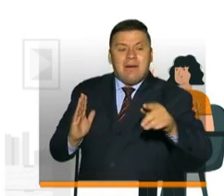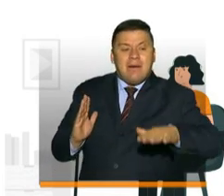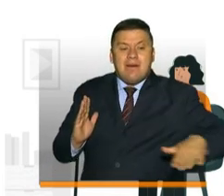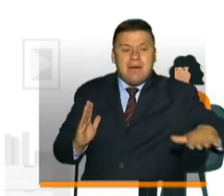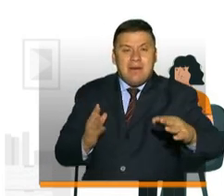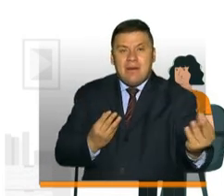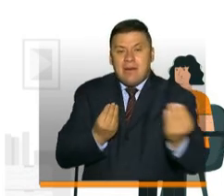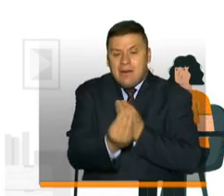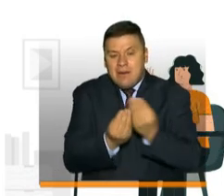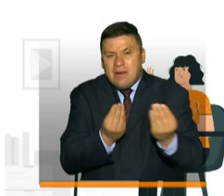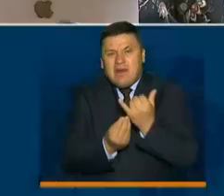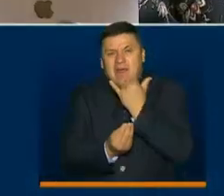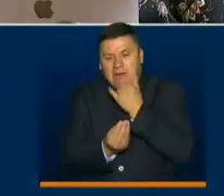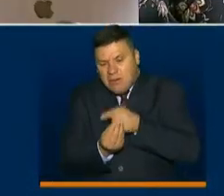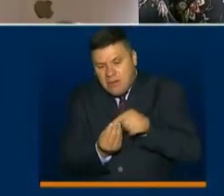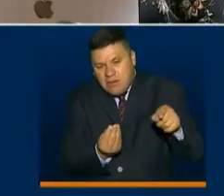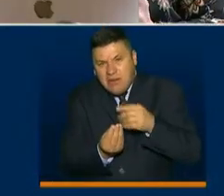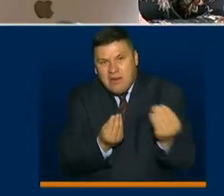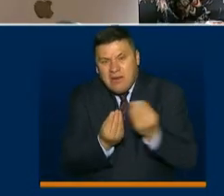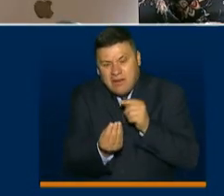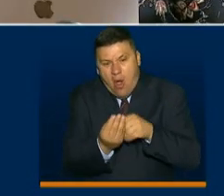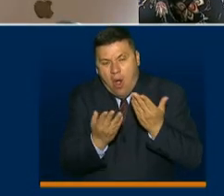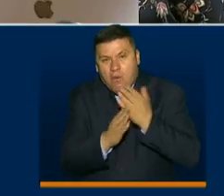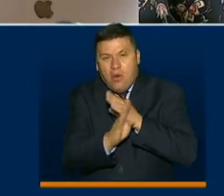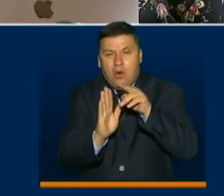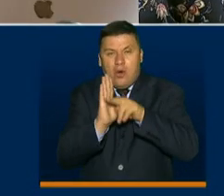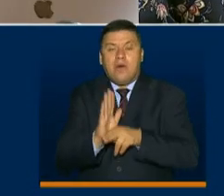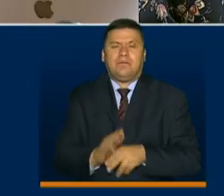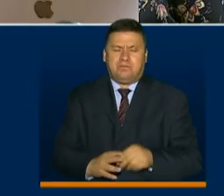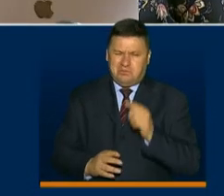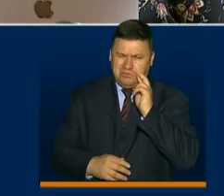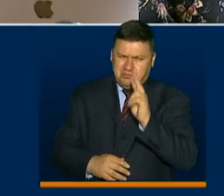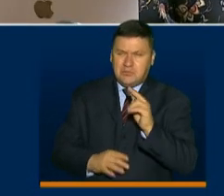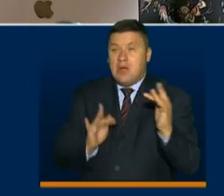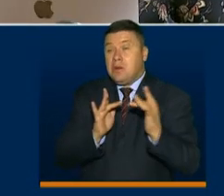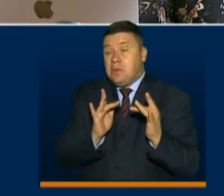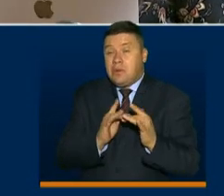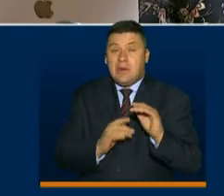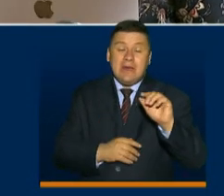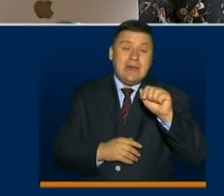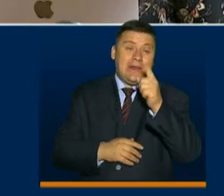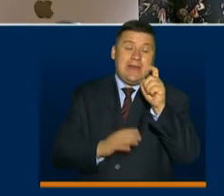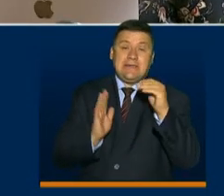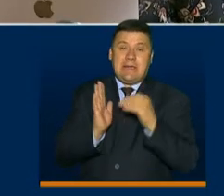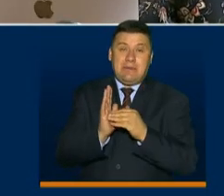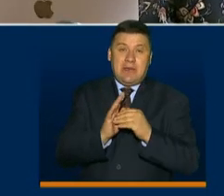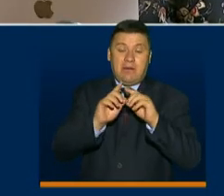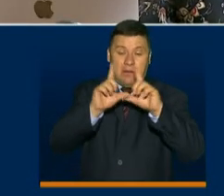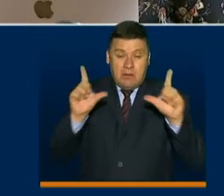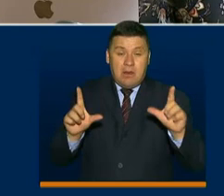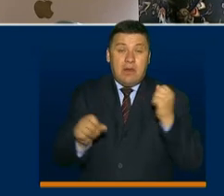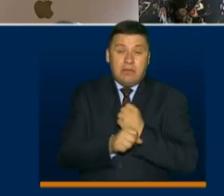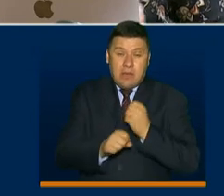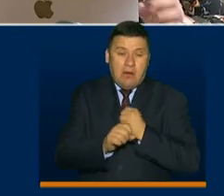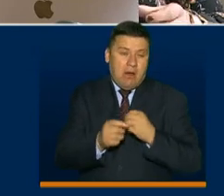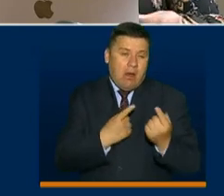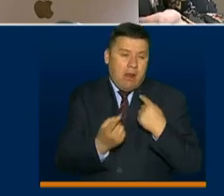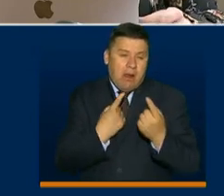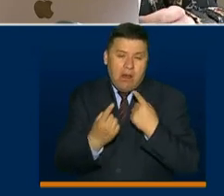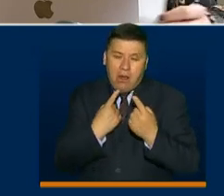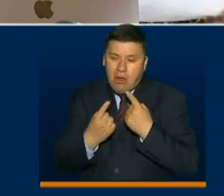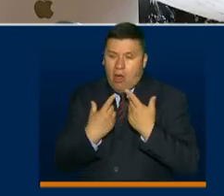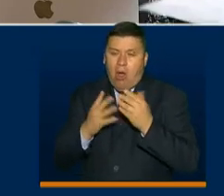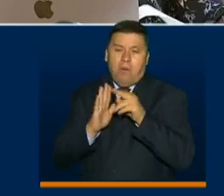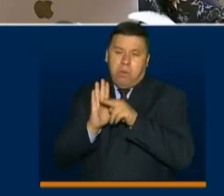escenario de alternancia cuando podamos tener presencialidad. Miren en total cuántas personas han estado conectadas, 16.000 personas trabajando en equipo para que podamos hacer